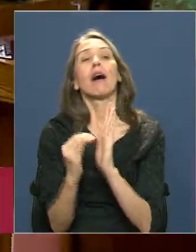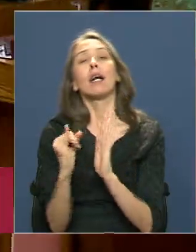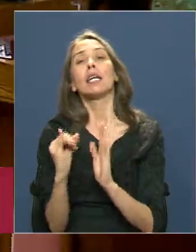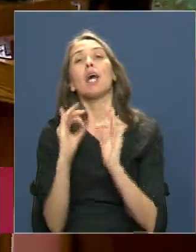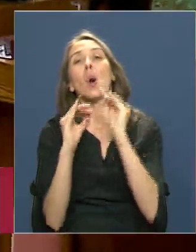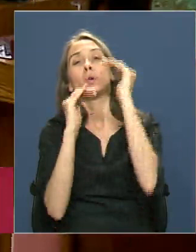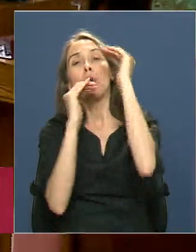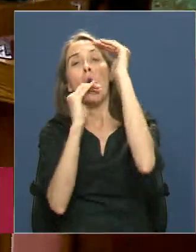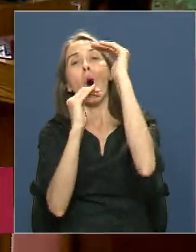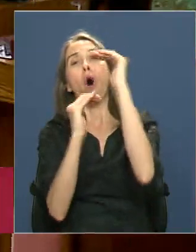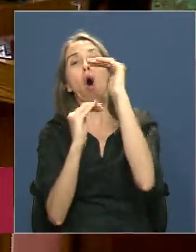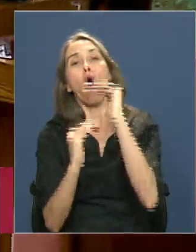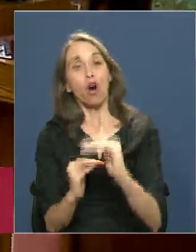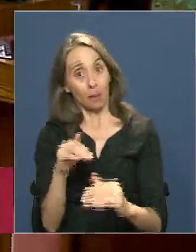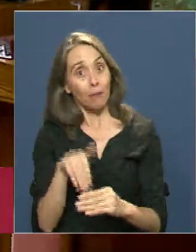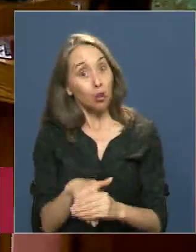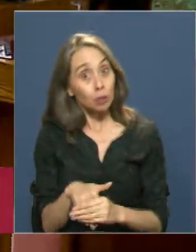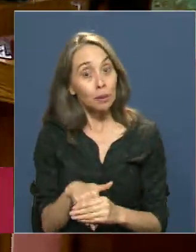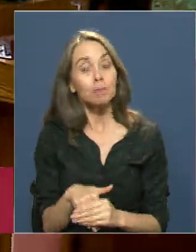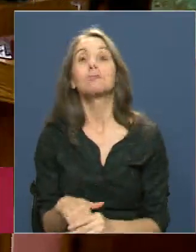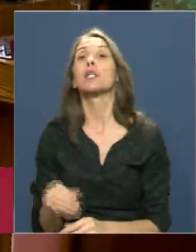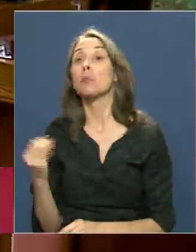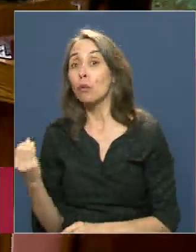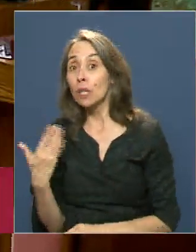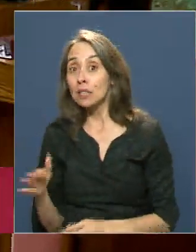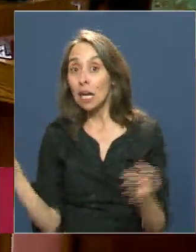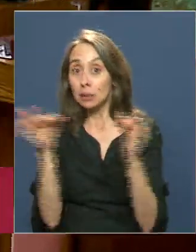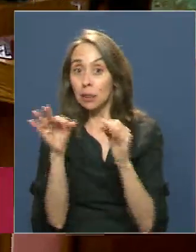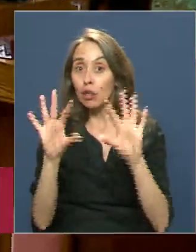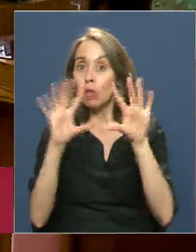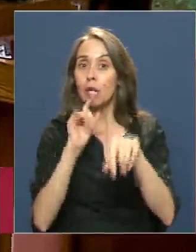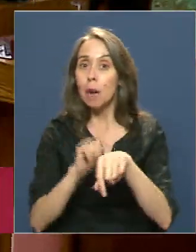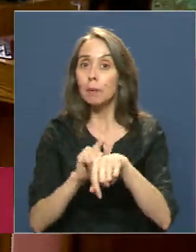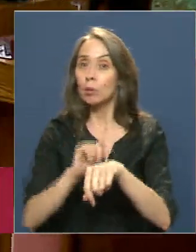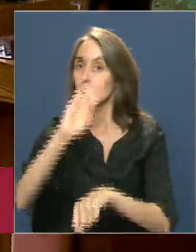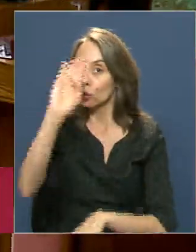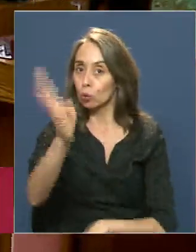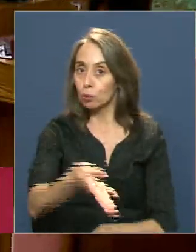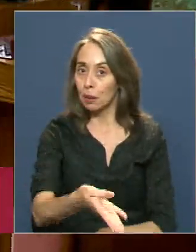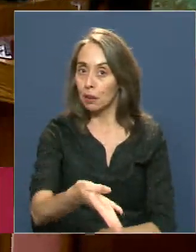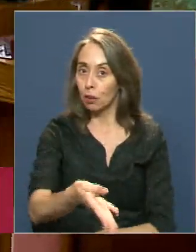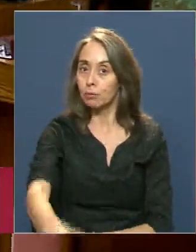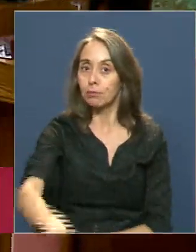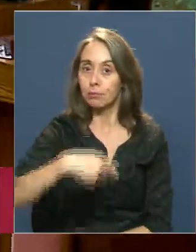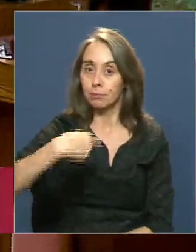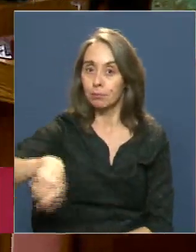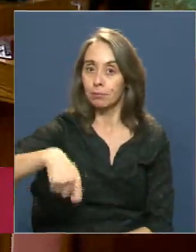Muy bien, colegas, dada la explicación, suspendemos por 10 minutos.